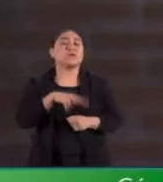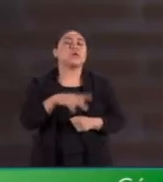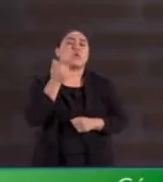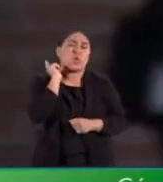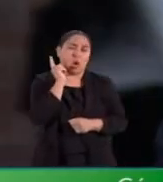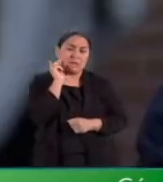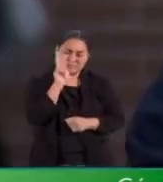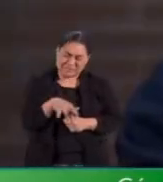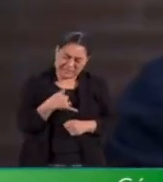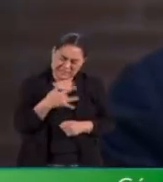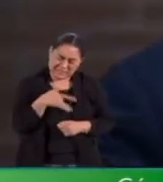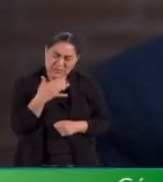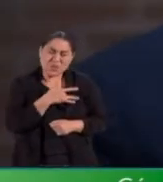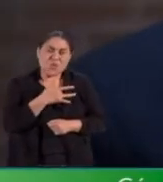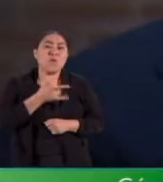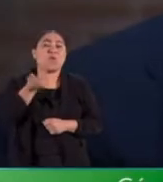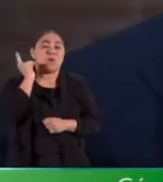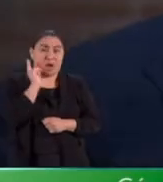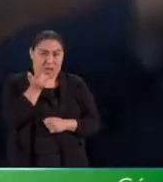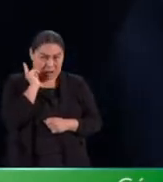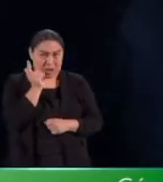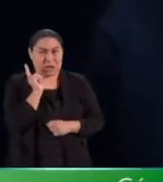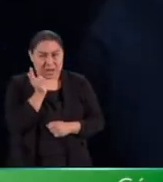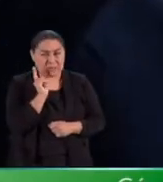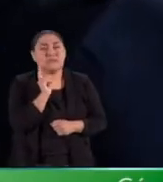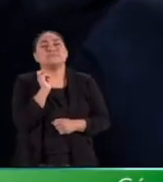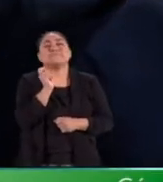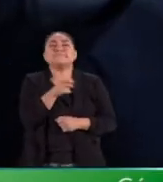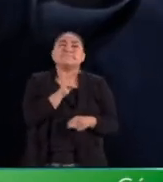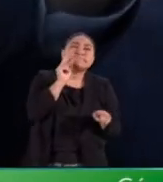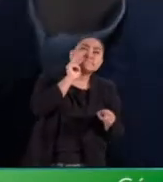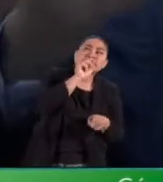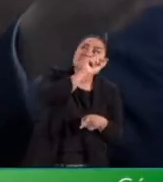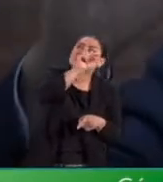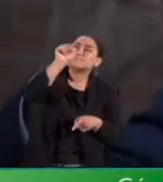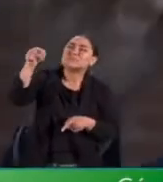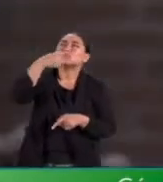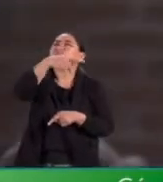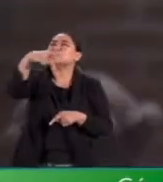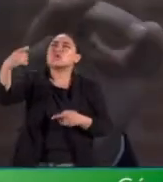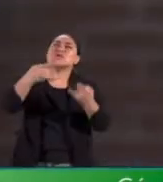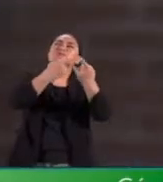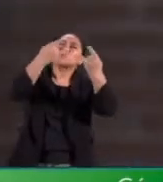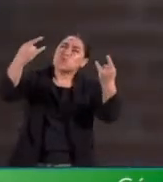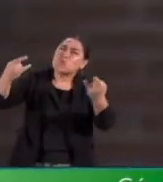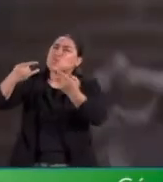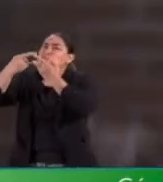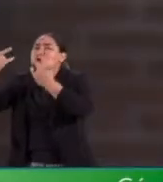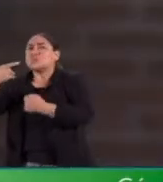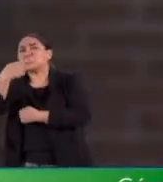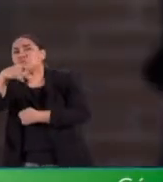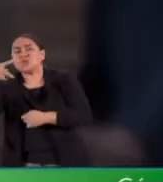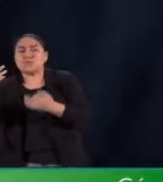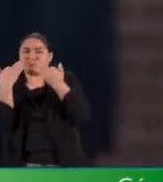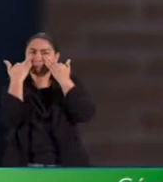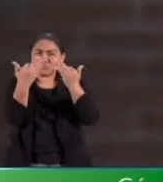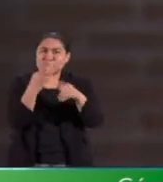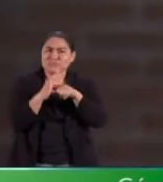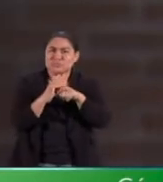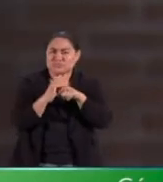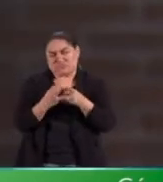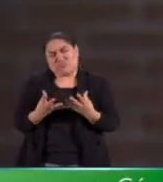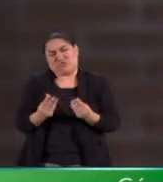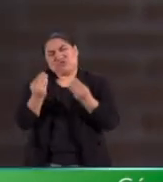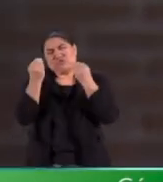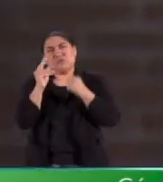Espero de corazón que encuentren en esas historias de allá afuera, en esos testimonios de vida de miles,